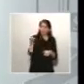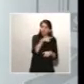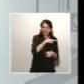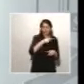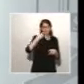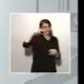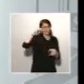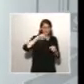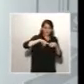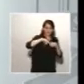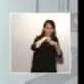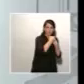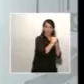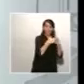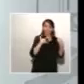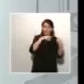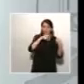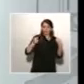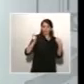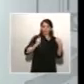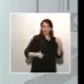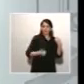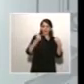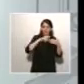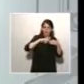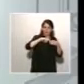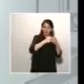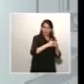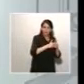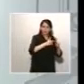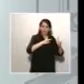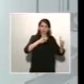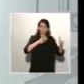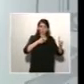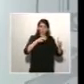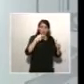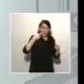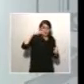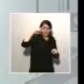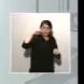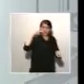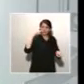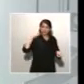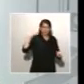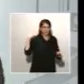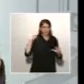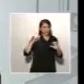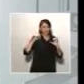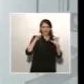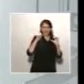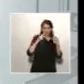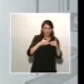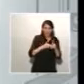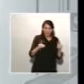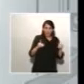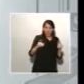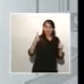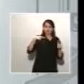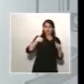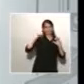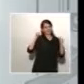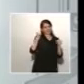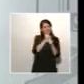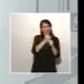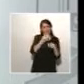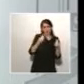vayamos ampliando en los próximos días. Todos estos expertos venimos trabajando con ellos desde el principio, no quizá de una forma tan formal como